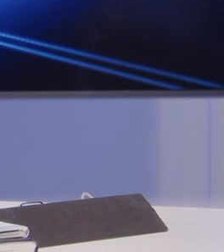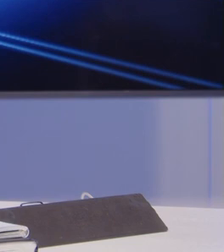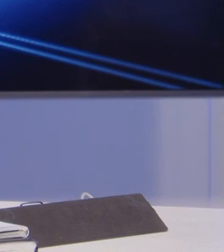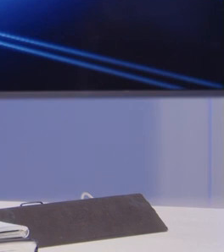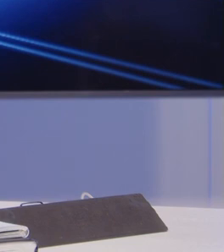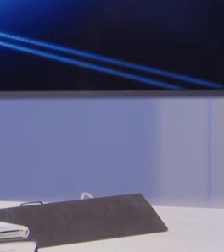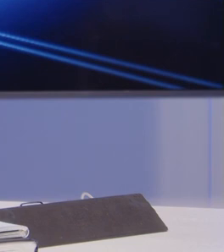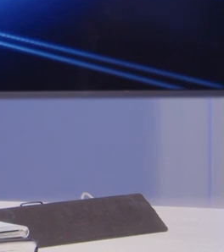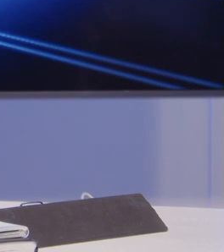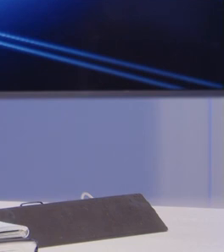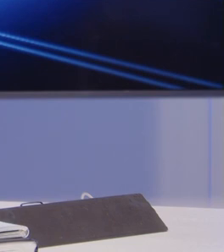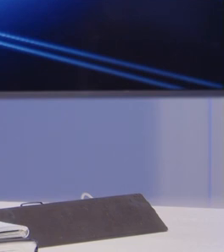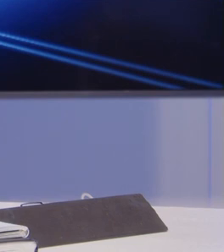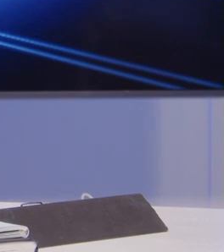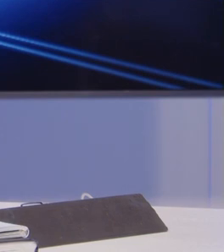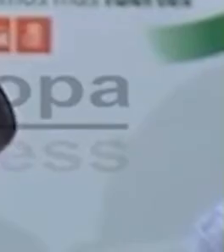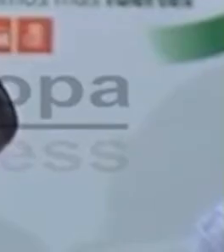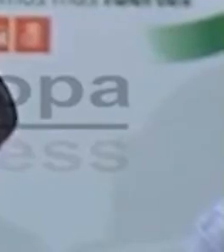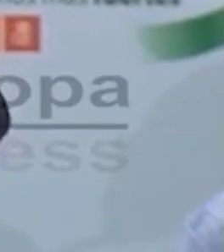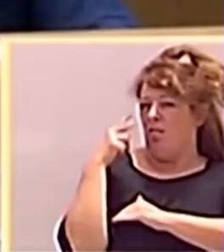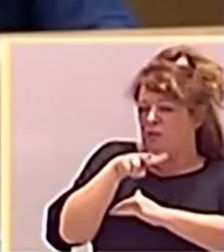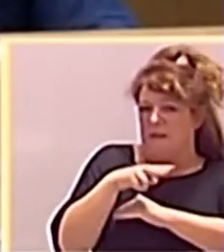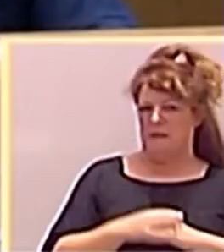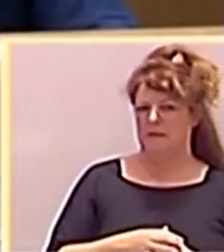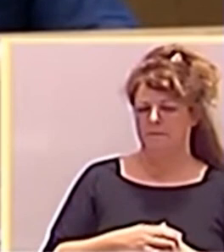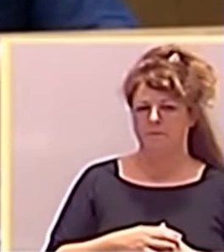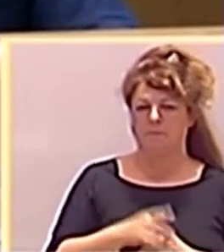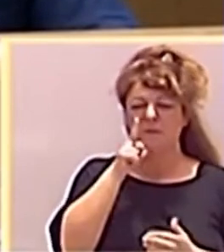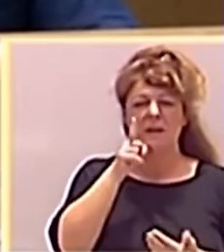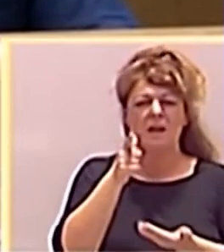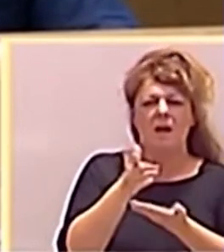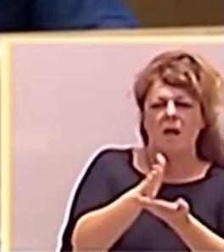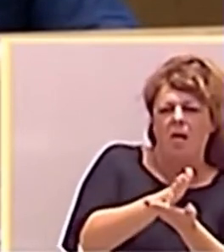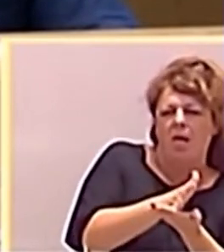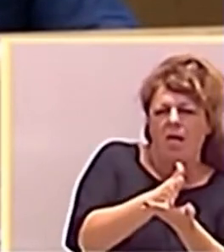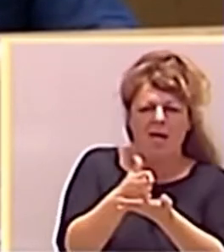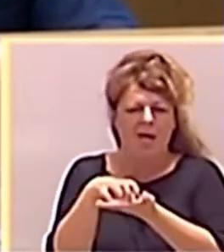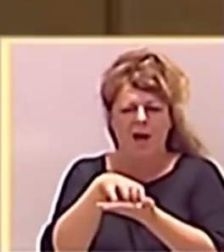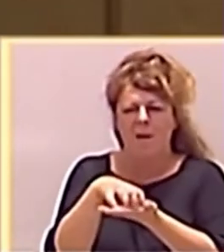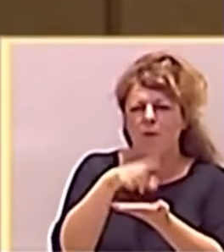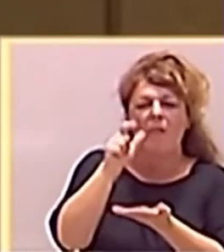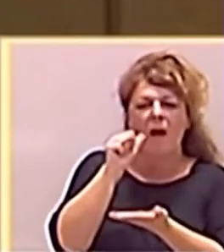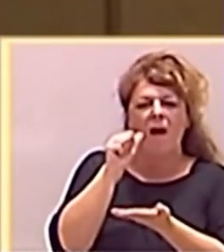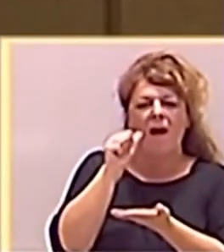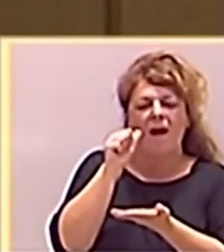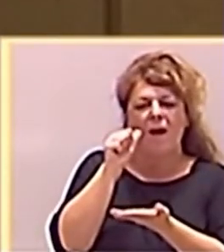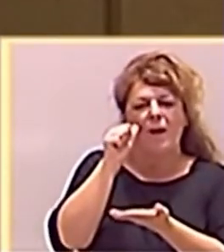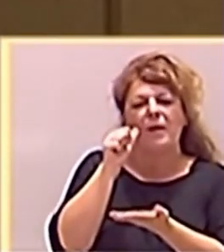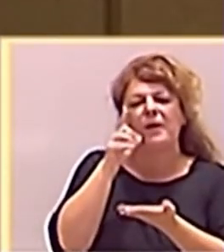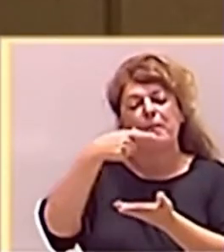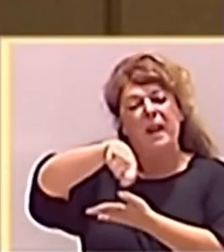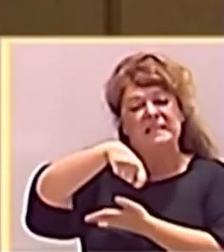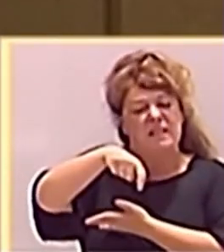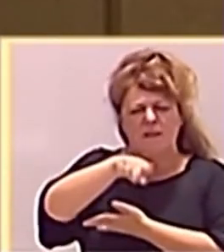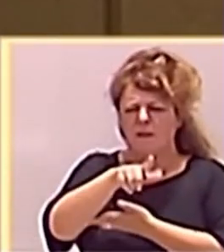conceder ese indulto. Este era el momento. La ambigüedad de Pedro Sánchez es calculada, calculada. Es la